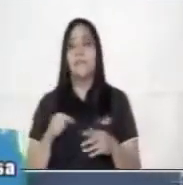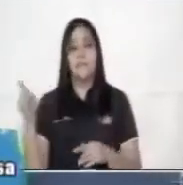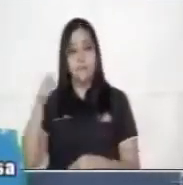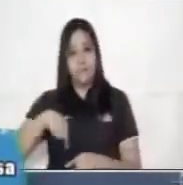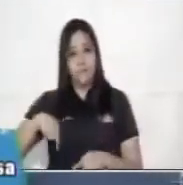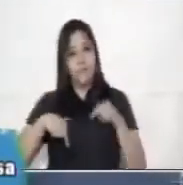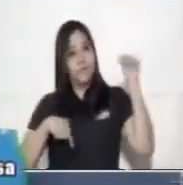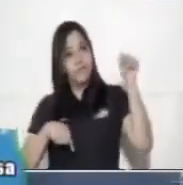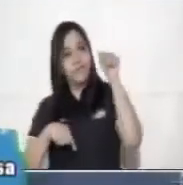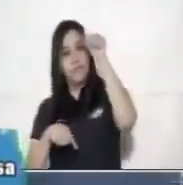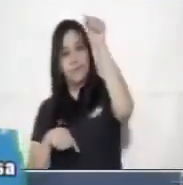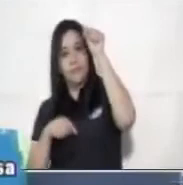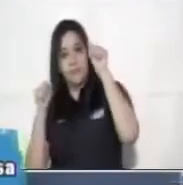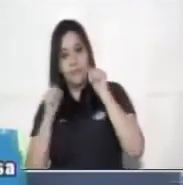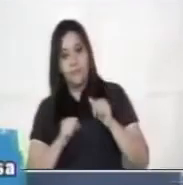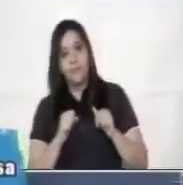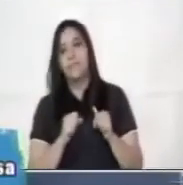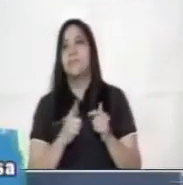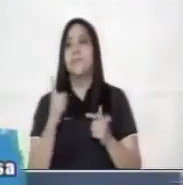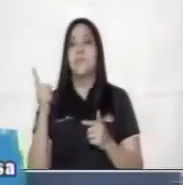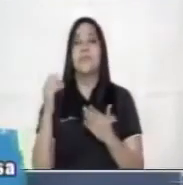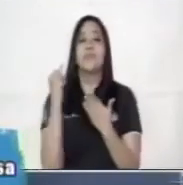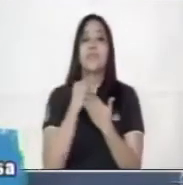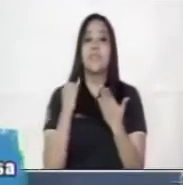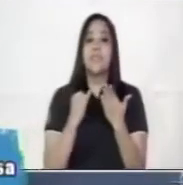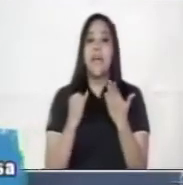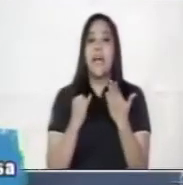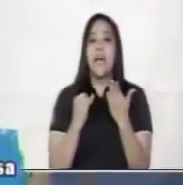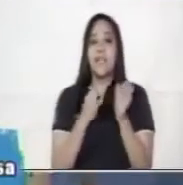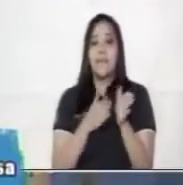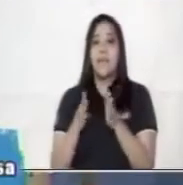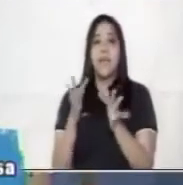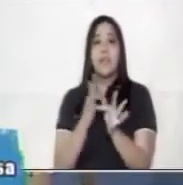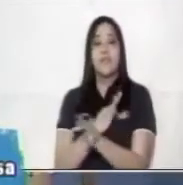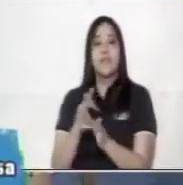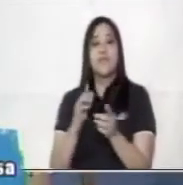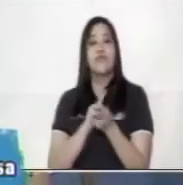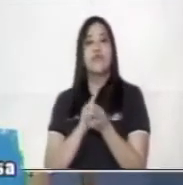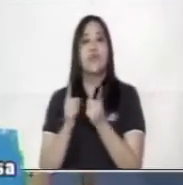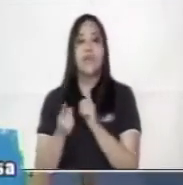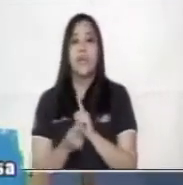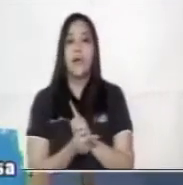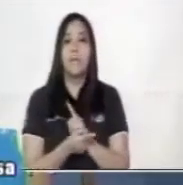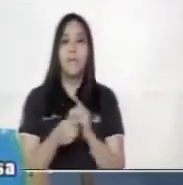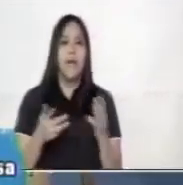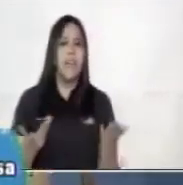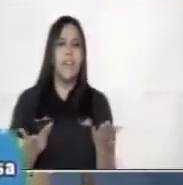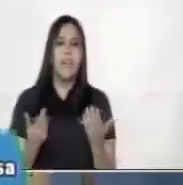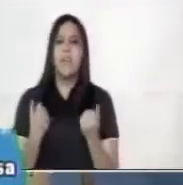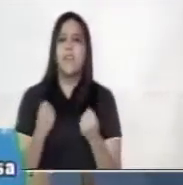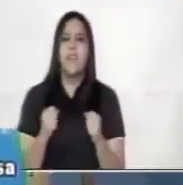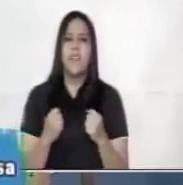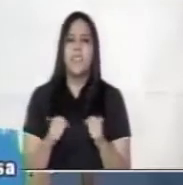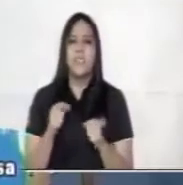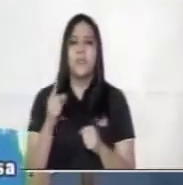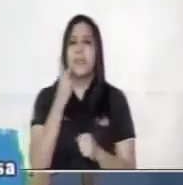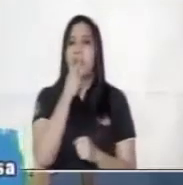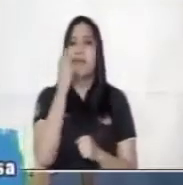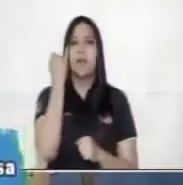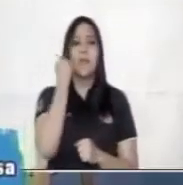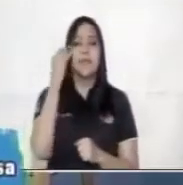esta posición. Y la gráfica entonces de una función inversa siempre va a ser una